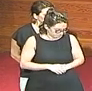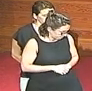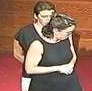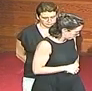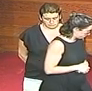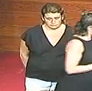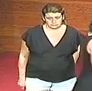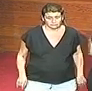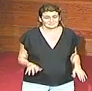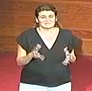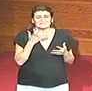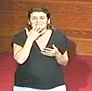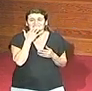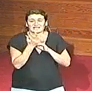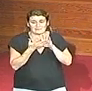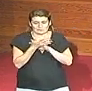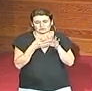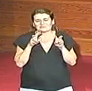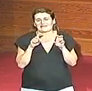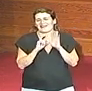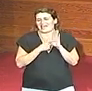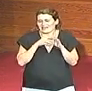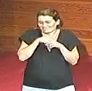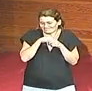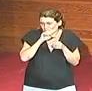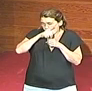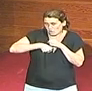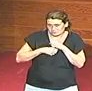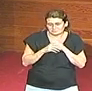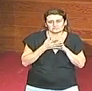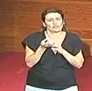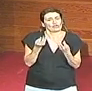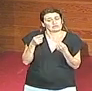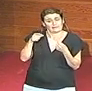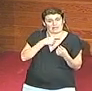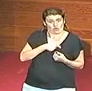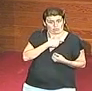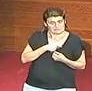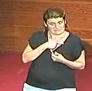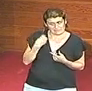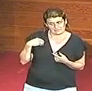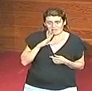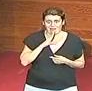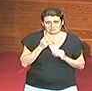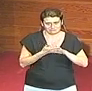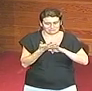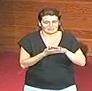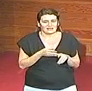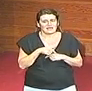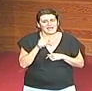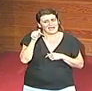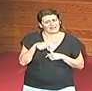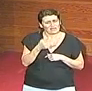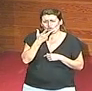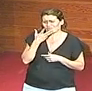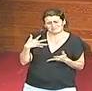Entonces, bueno, si hablamos de vacío legal, lo que os contaba antes de la comisaria Vera Jourová, aquí todos